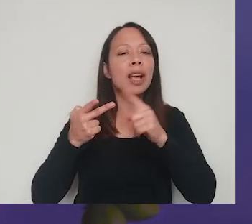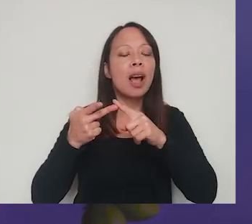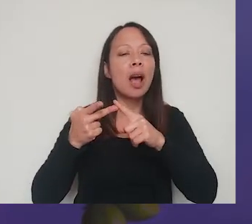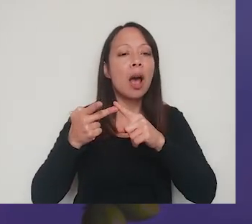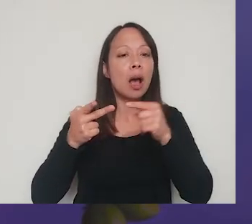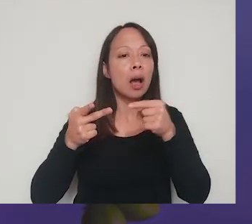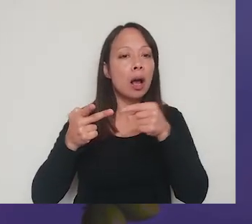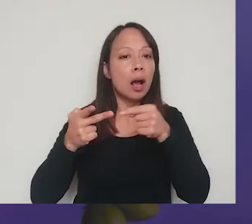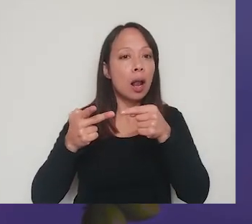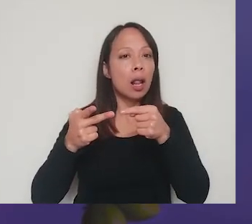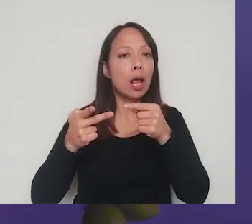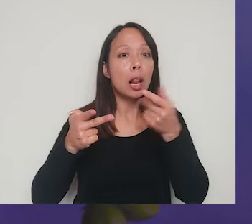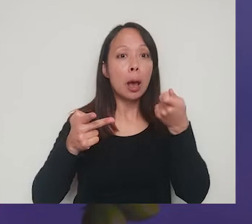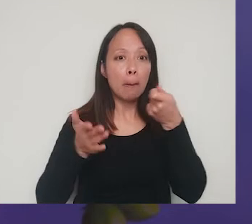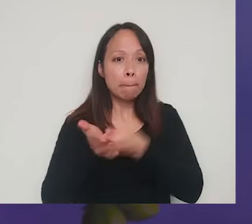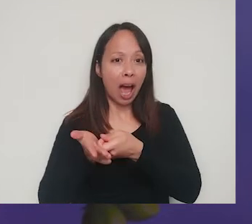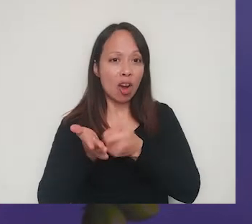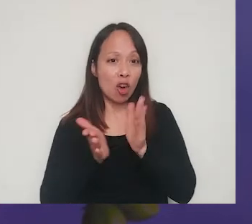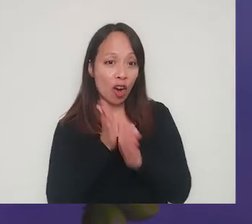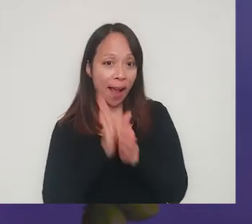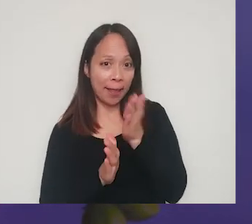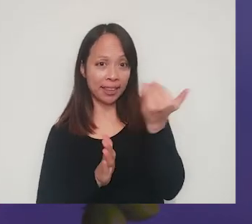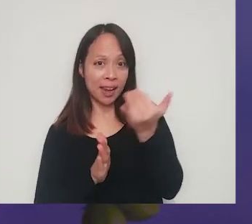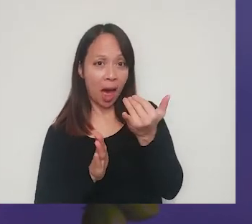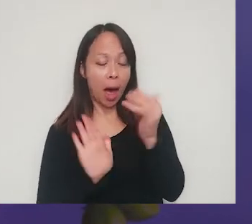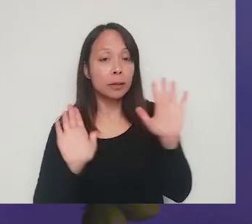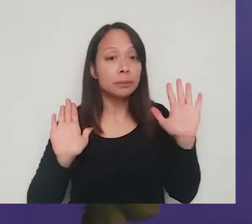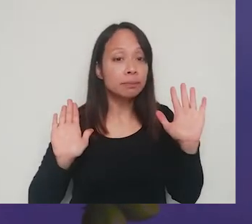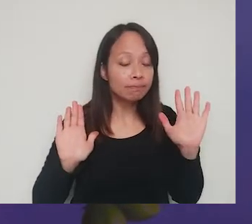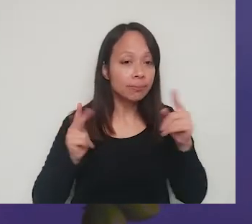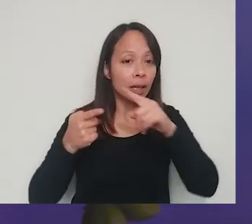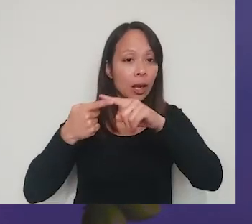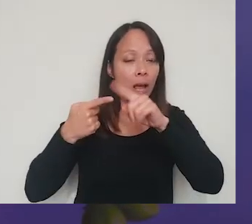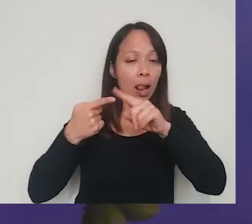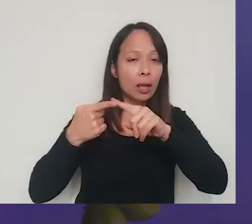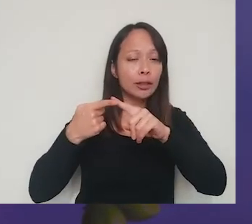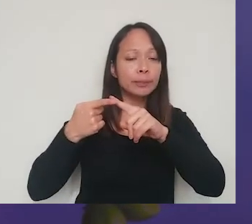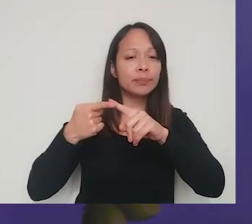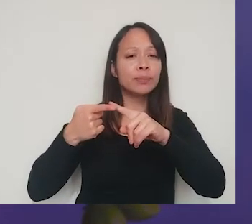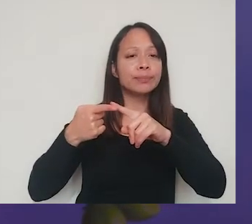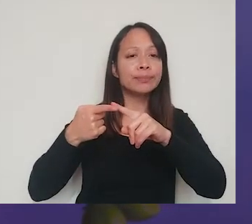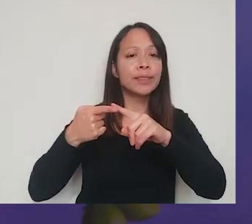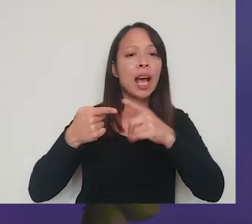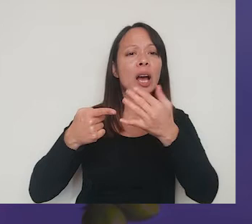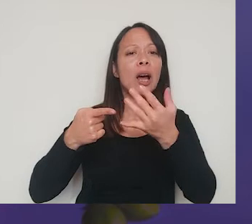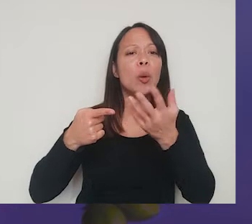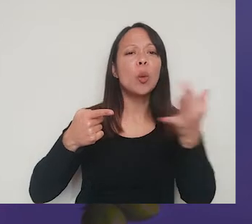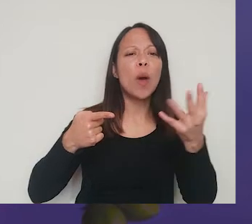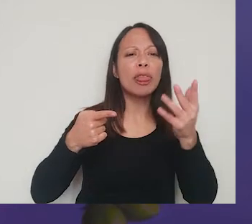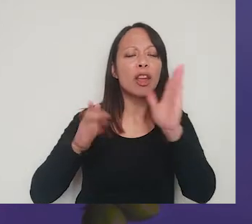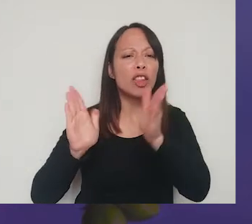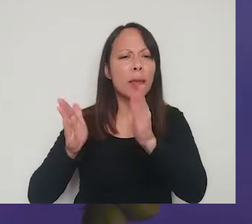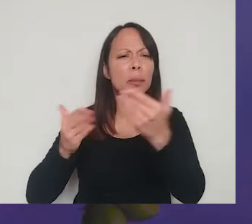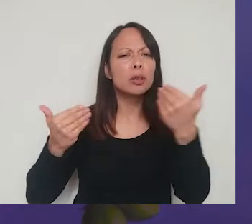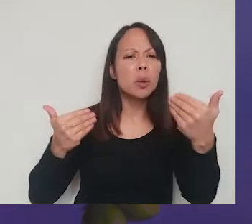¿qué pasa con la cobertura del diagnóstico genético preimplantacional? En lo que hace la primera cuestión, esta cuestión relativa a la